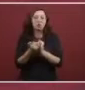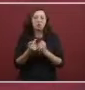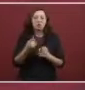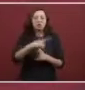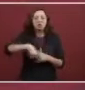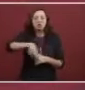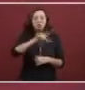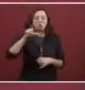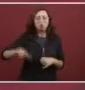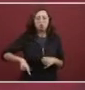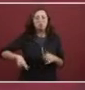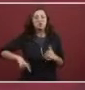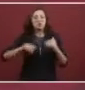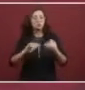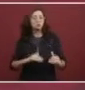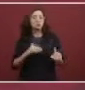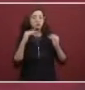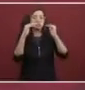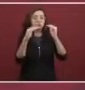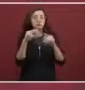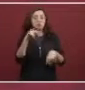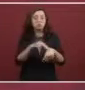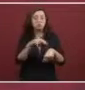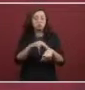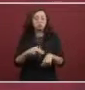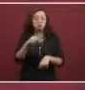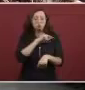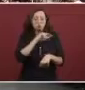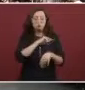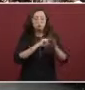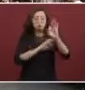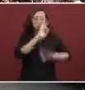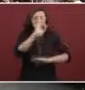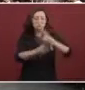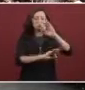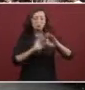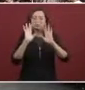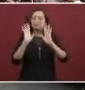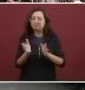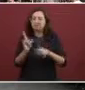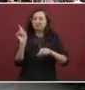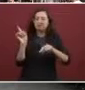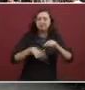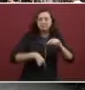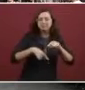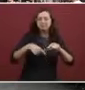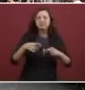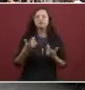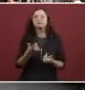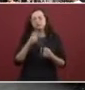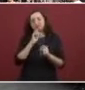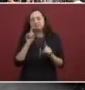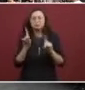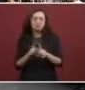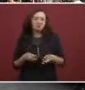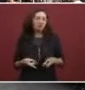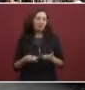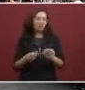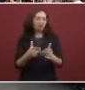para altos funcionarios públicos. Eso costaba. La atención médica privada para los altos funcionarios